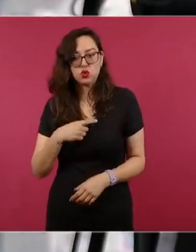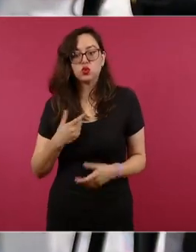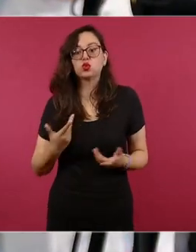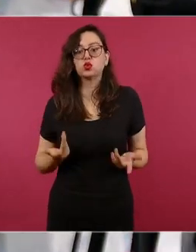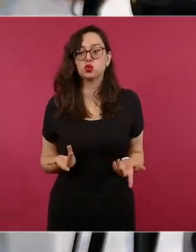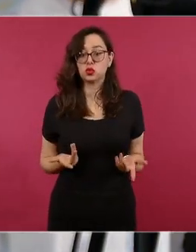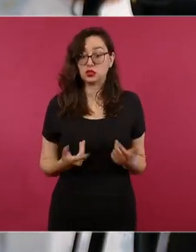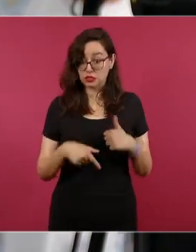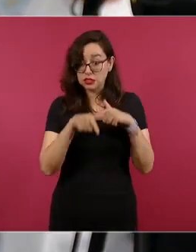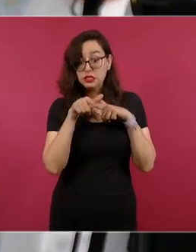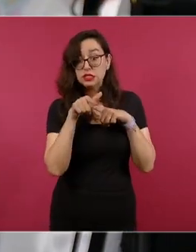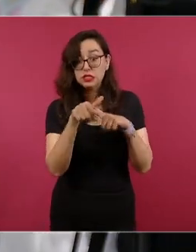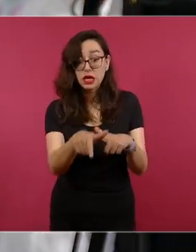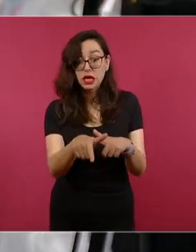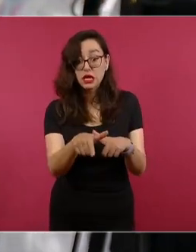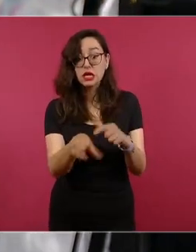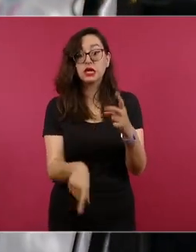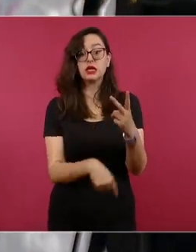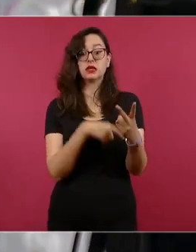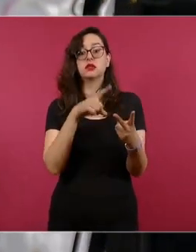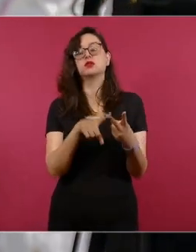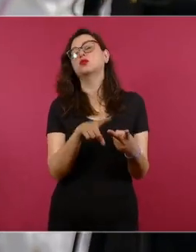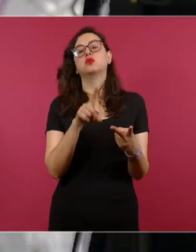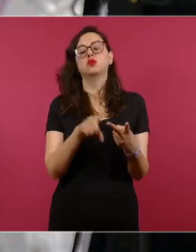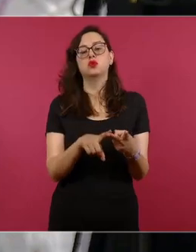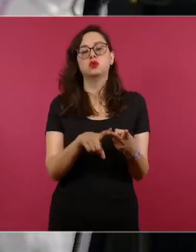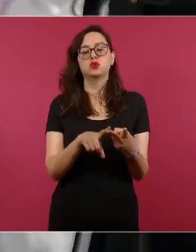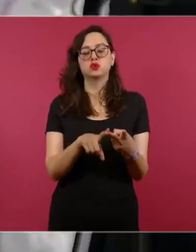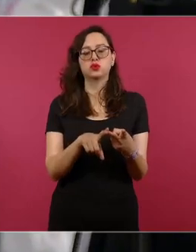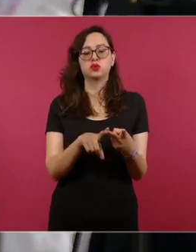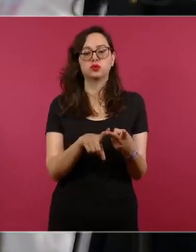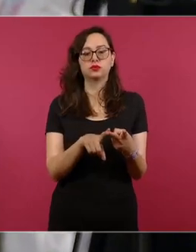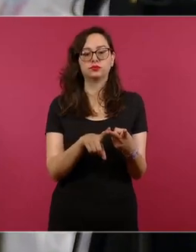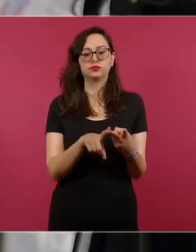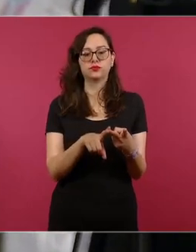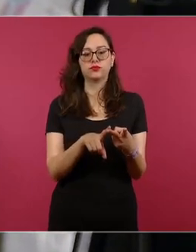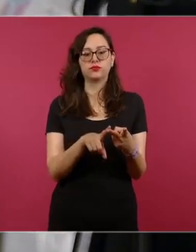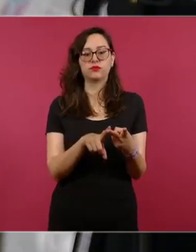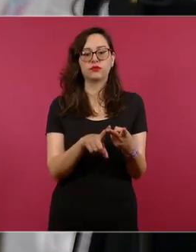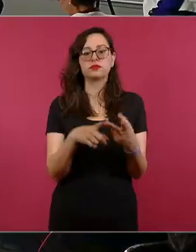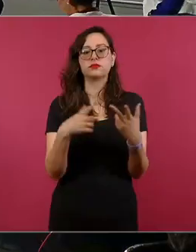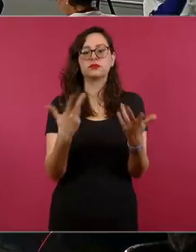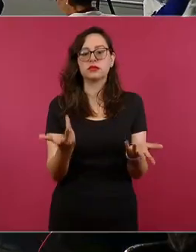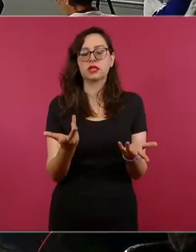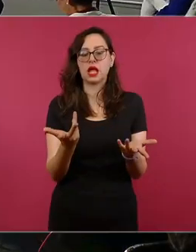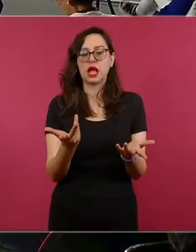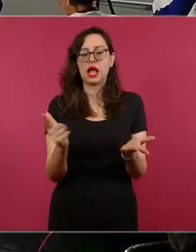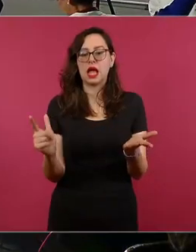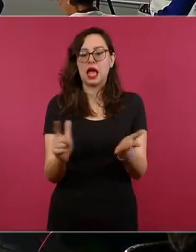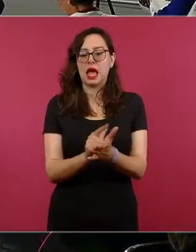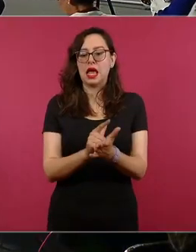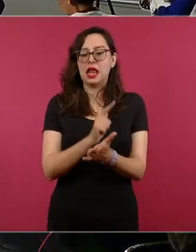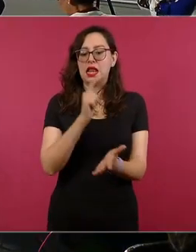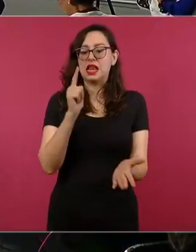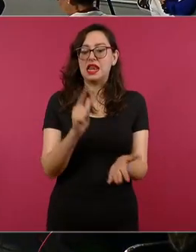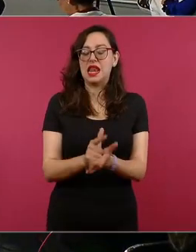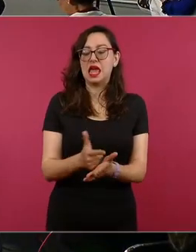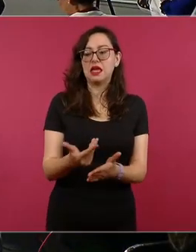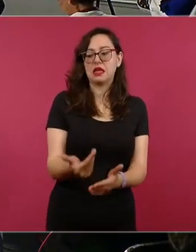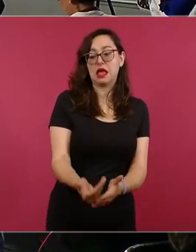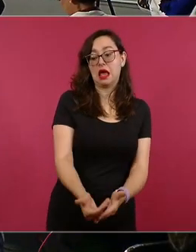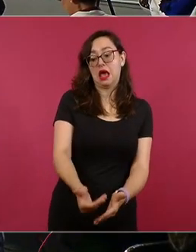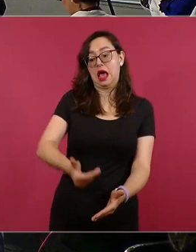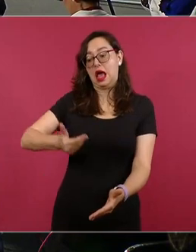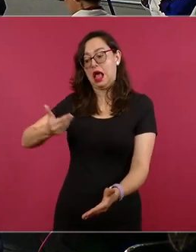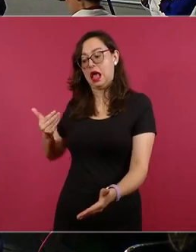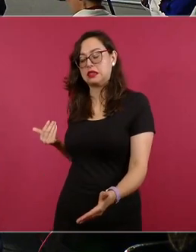que usted propone y también quiero saber si va a ser una ley retroactiva, si las personas que se jubilaron con el